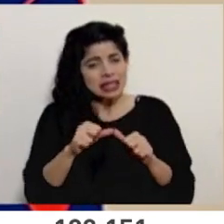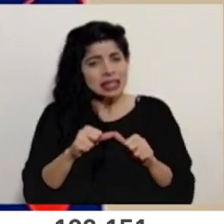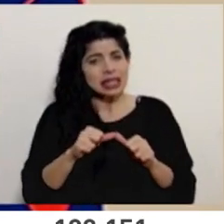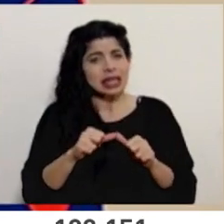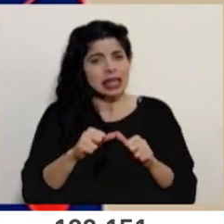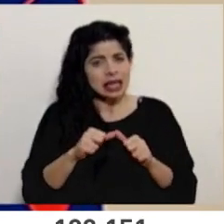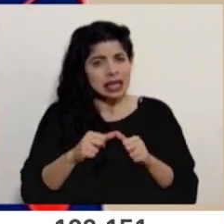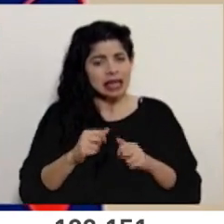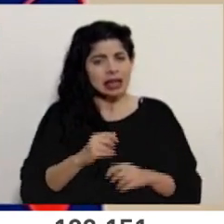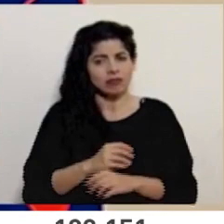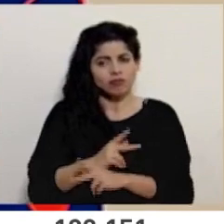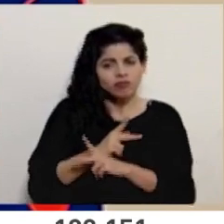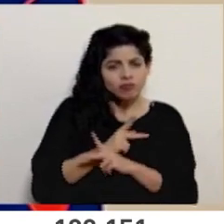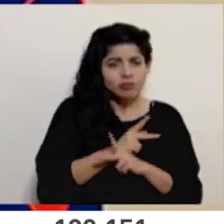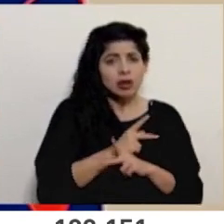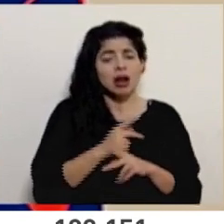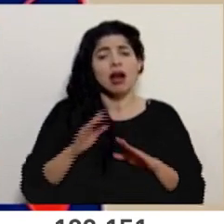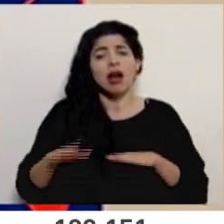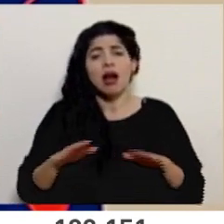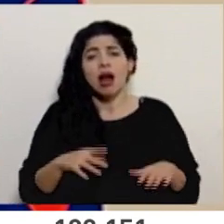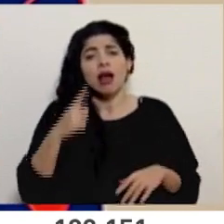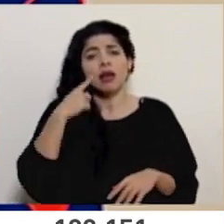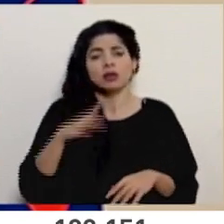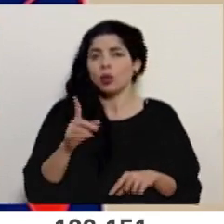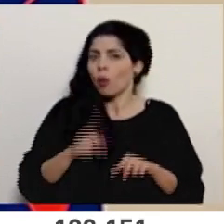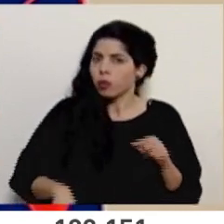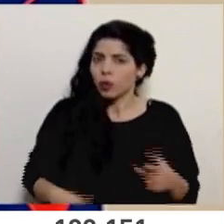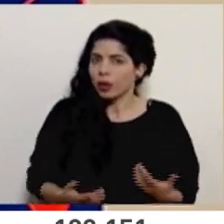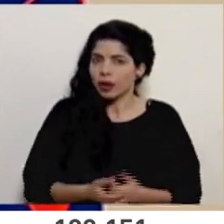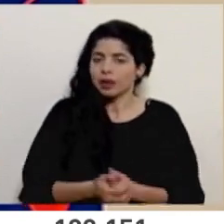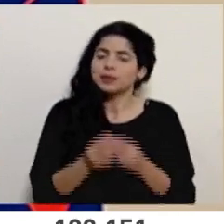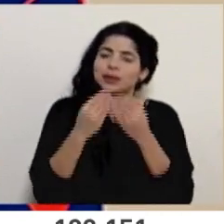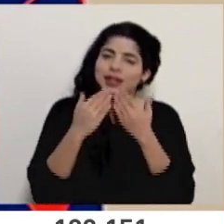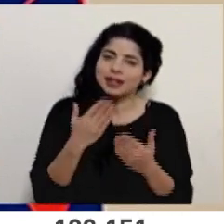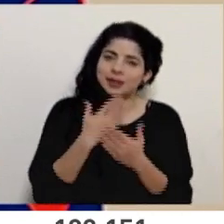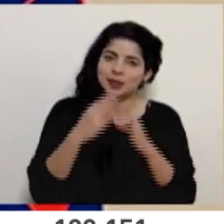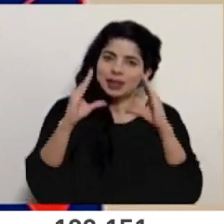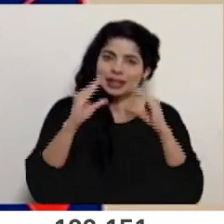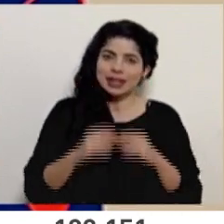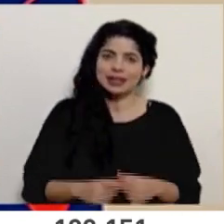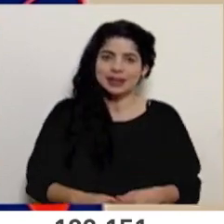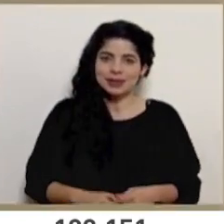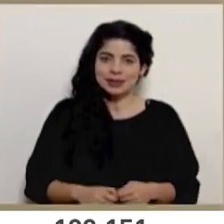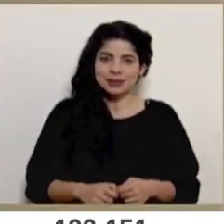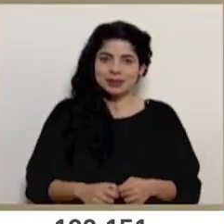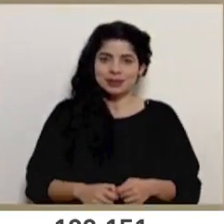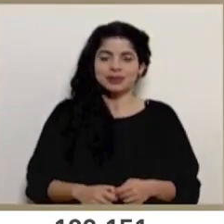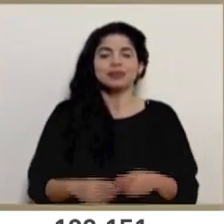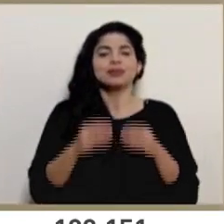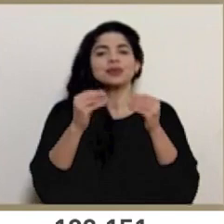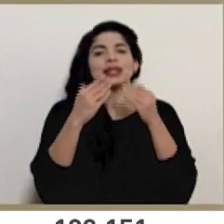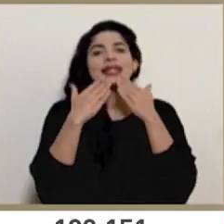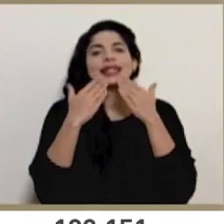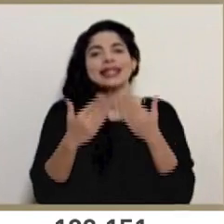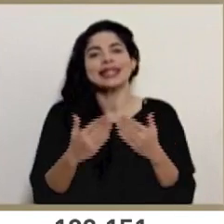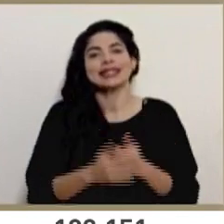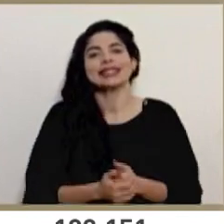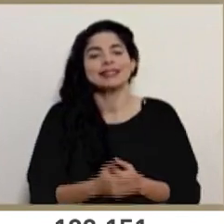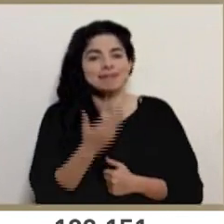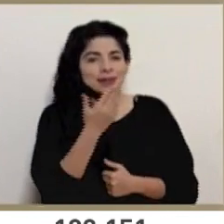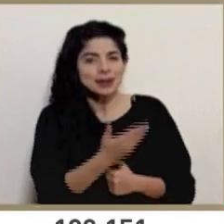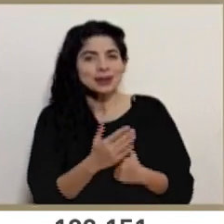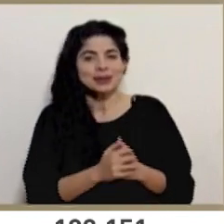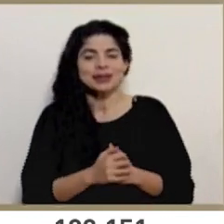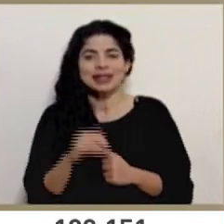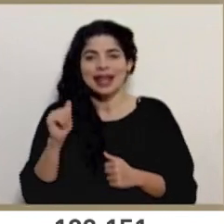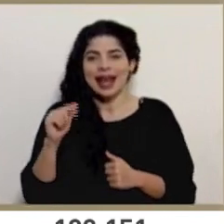no podemos debilitarnos, no podemos bajar la guardia. Muchísimas gracias, muy buenas tardes. Muchísimas gracias a usted,